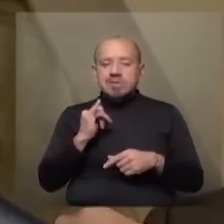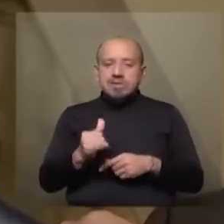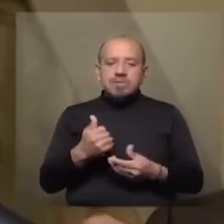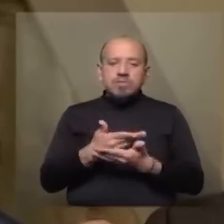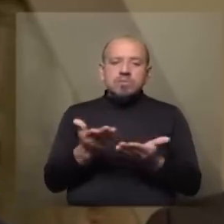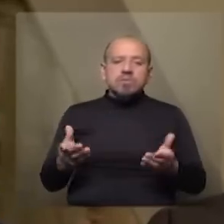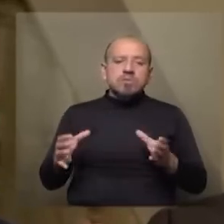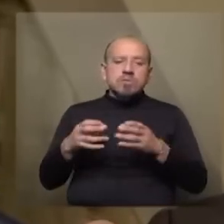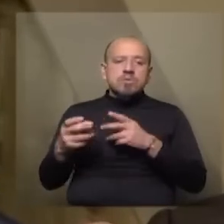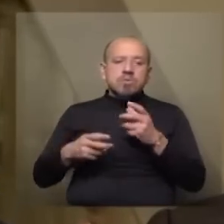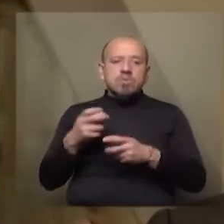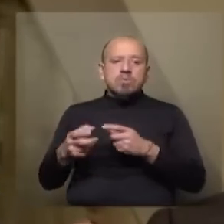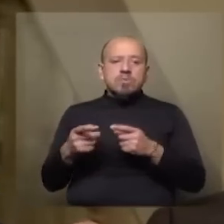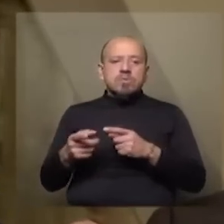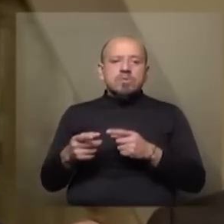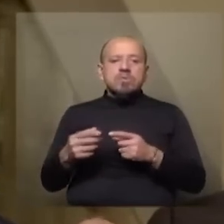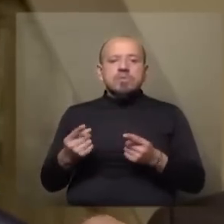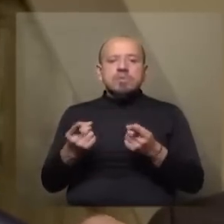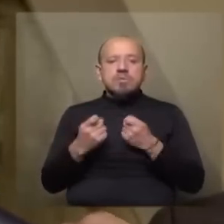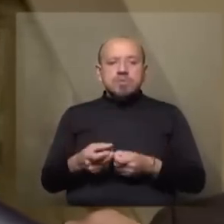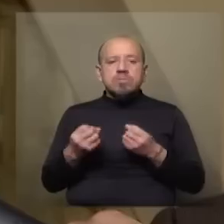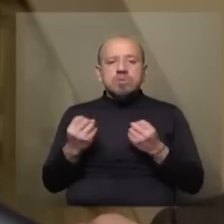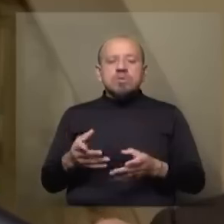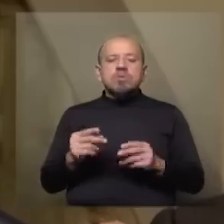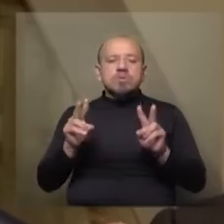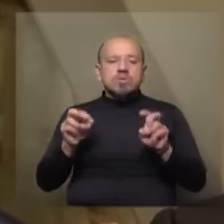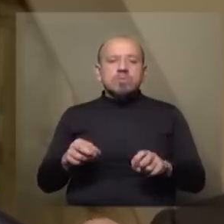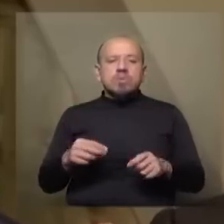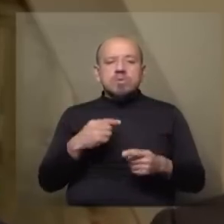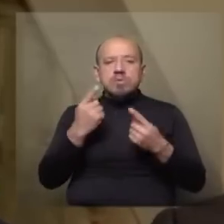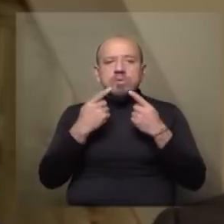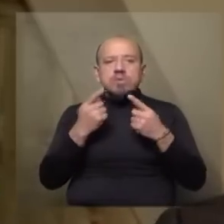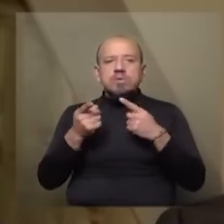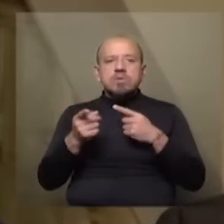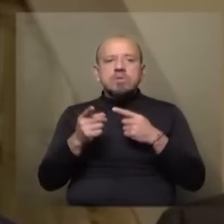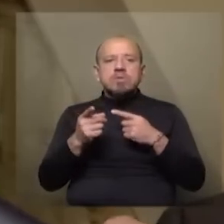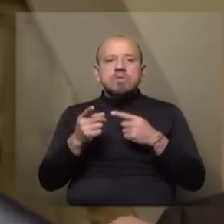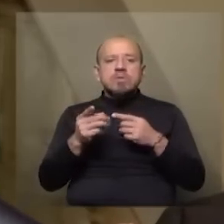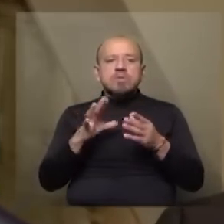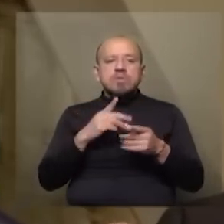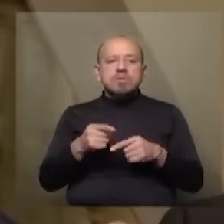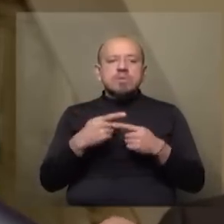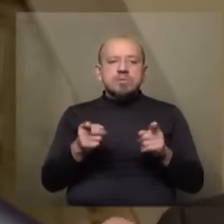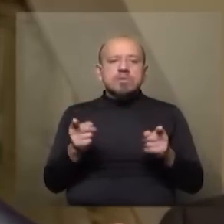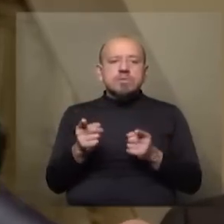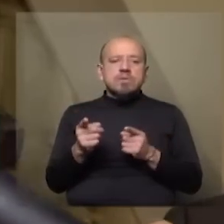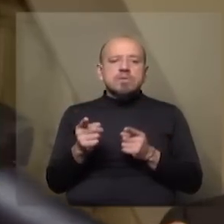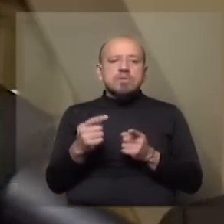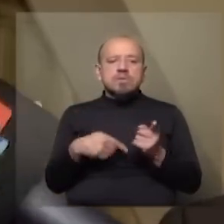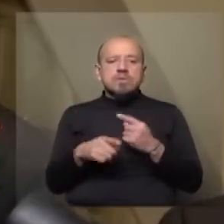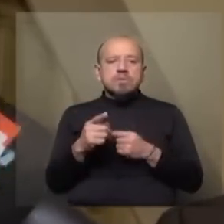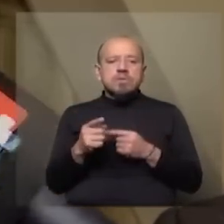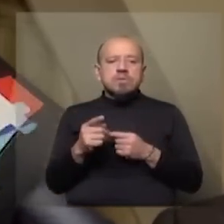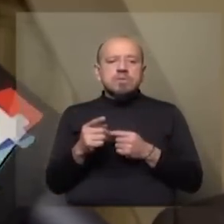coalición a nivel nacional este necesita Por eso también son los temas que estamos hablando recién Tú decías hay diferentes escenarios ha hay